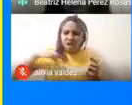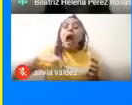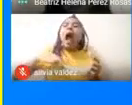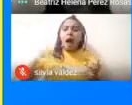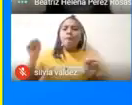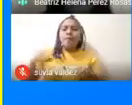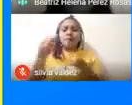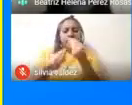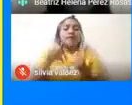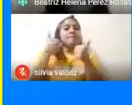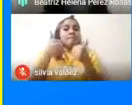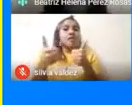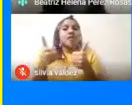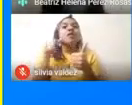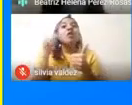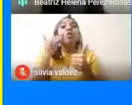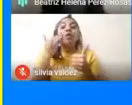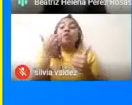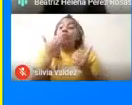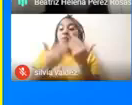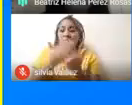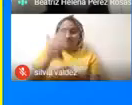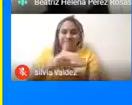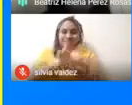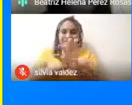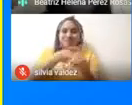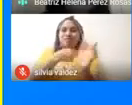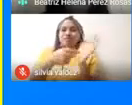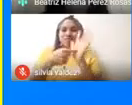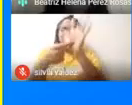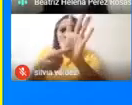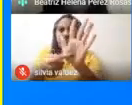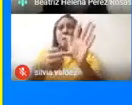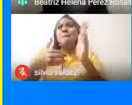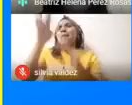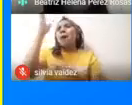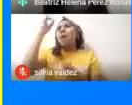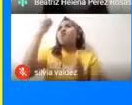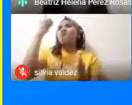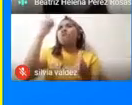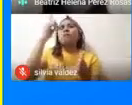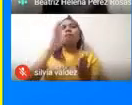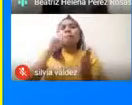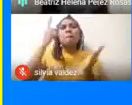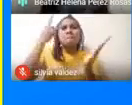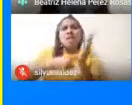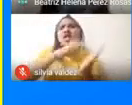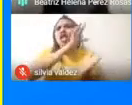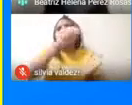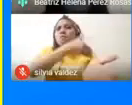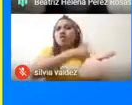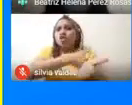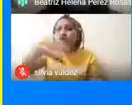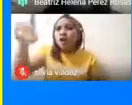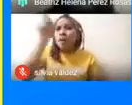hacerlo bien. Entonces, cuando yo al principio les mostraba esos más de 1.500 millones de personas andando